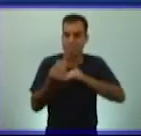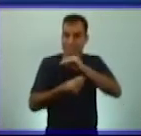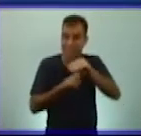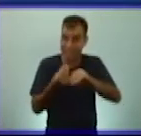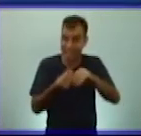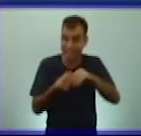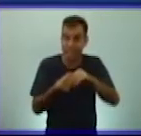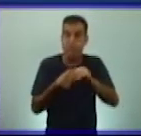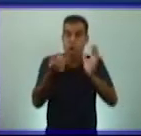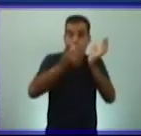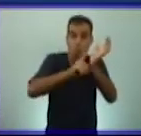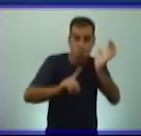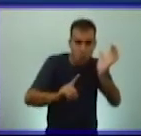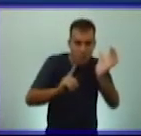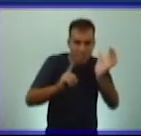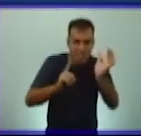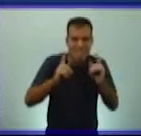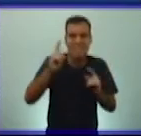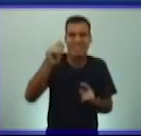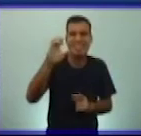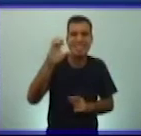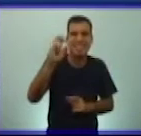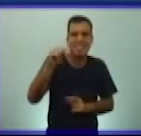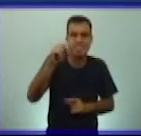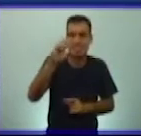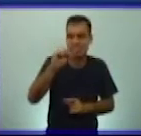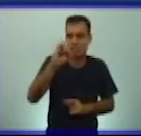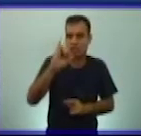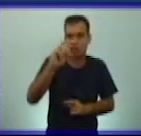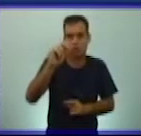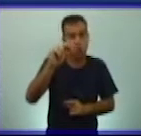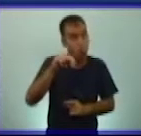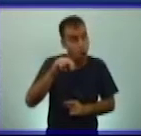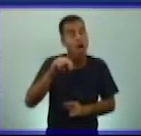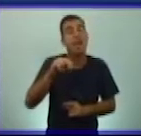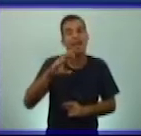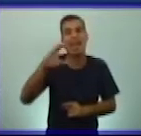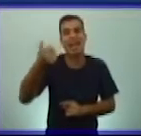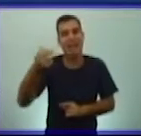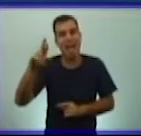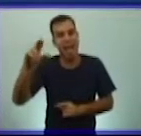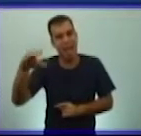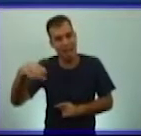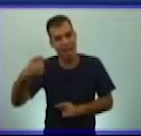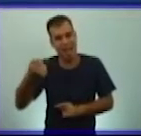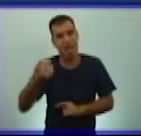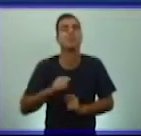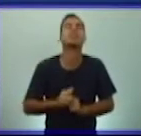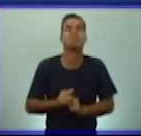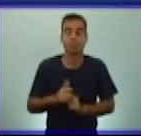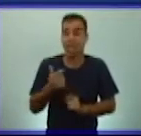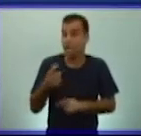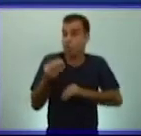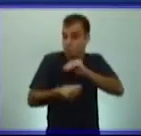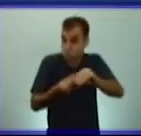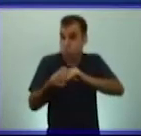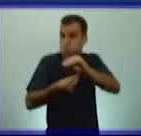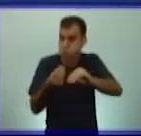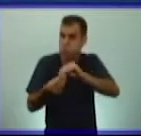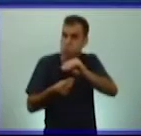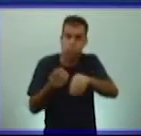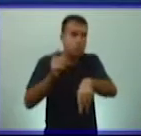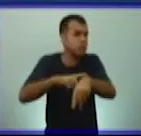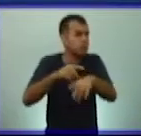corriente, de la tensión y de la carga, que serían las magnitudes que estarían cambiando de forma periódica en el